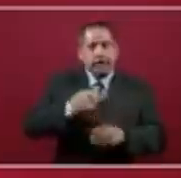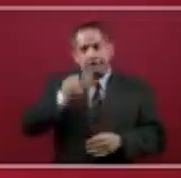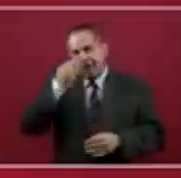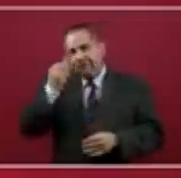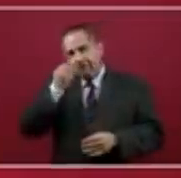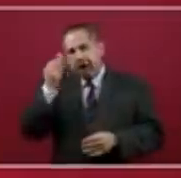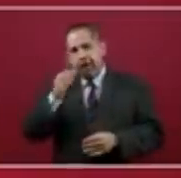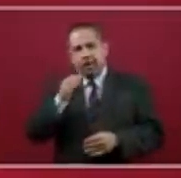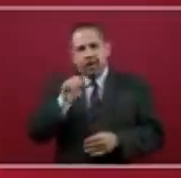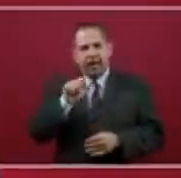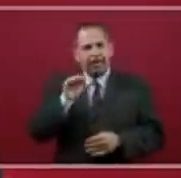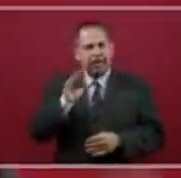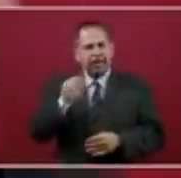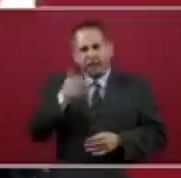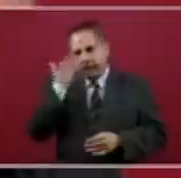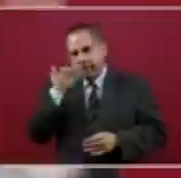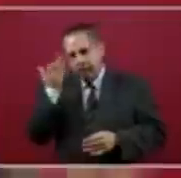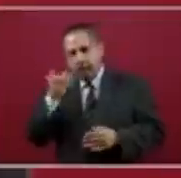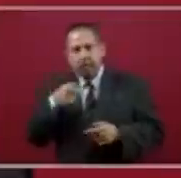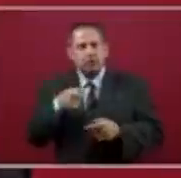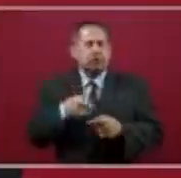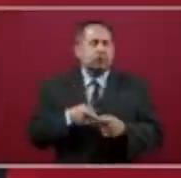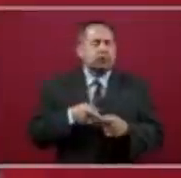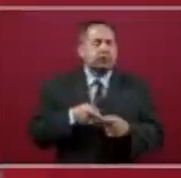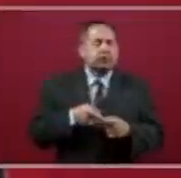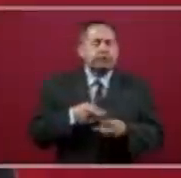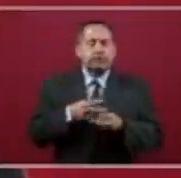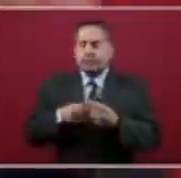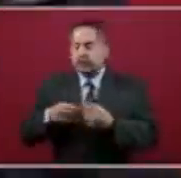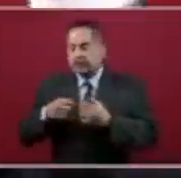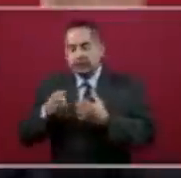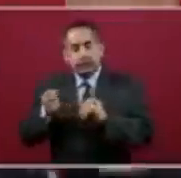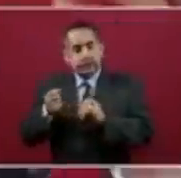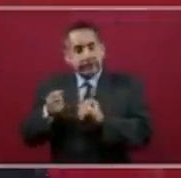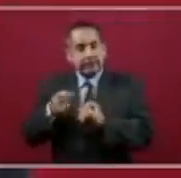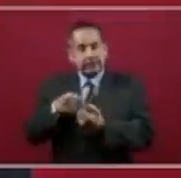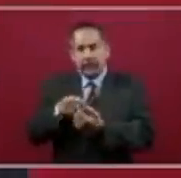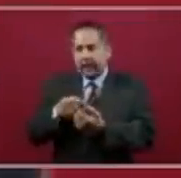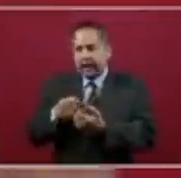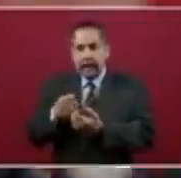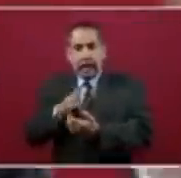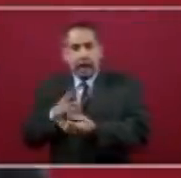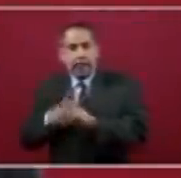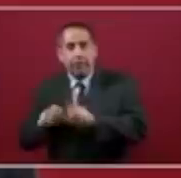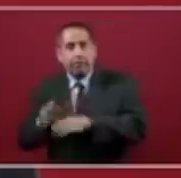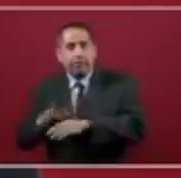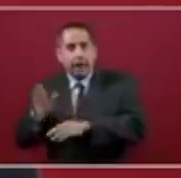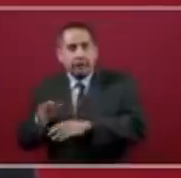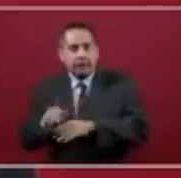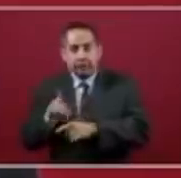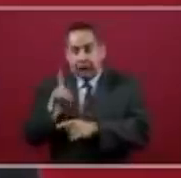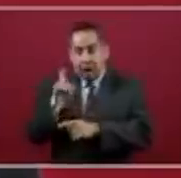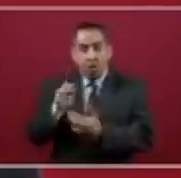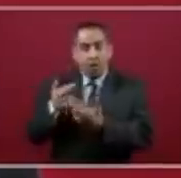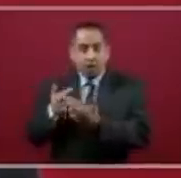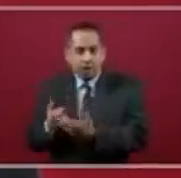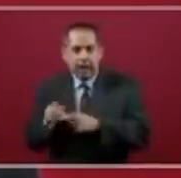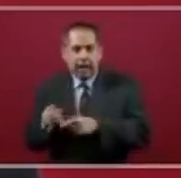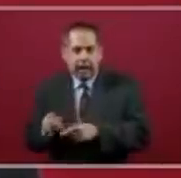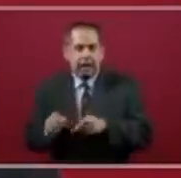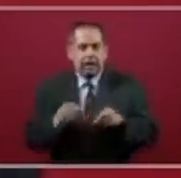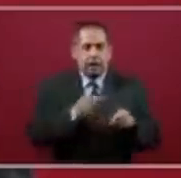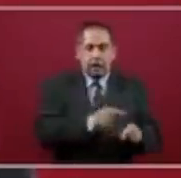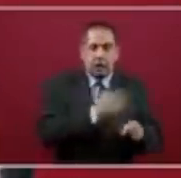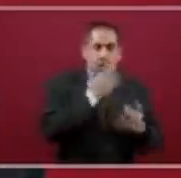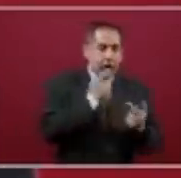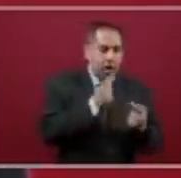y producir leche donde tenemos agua.